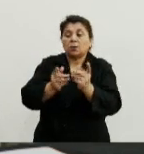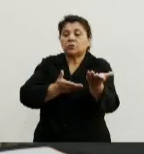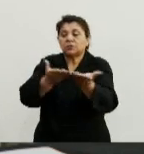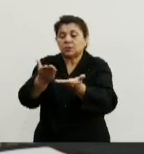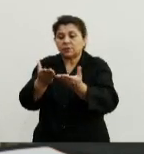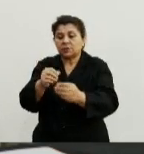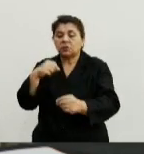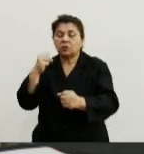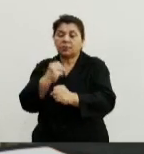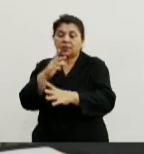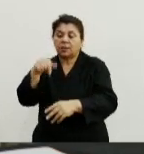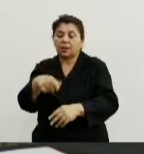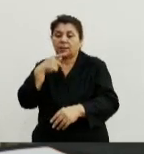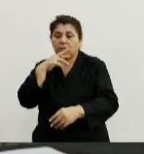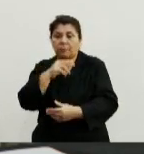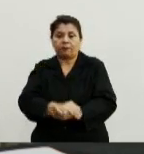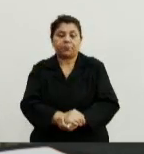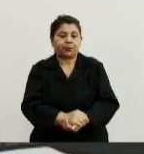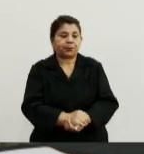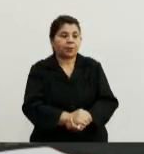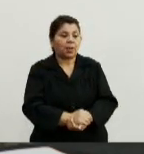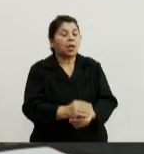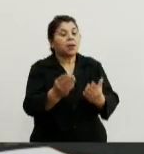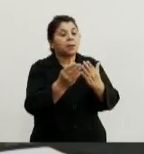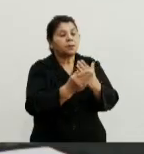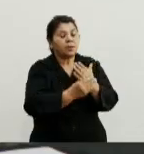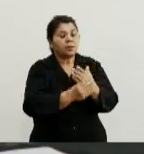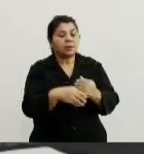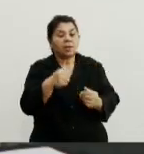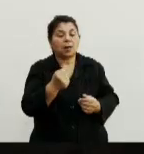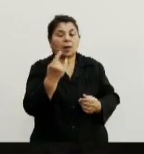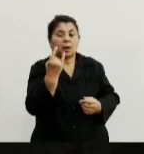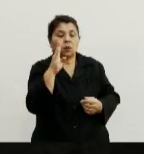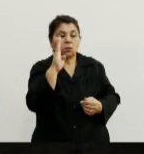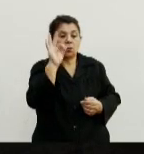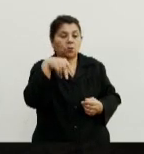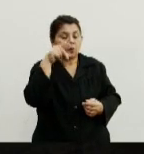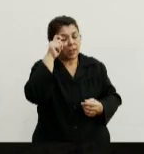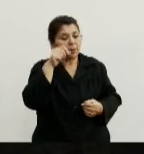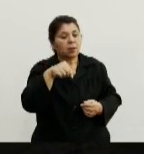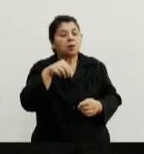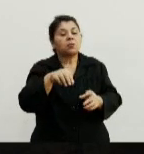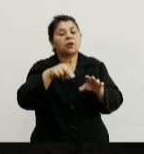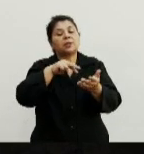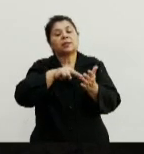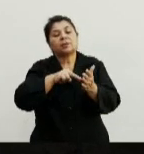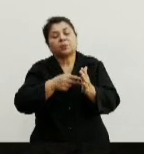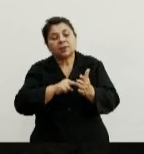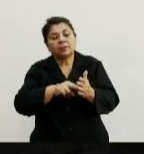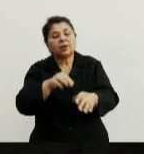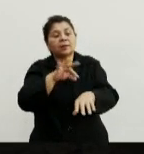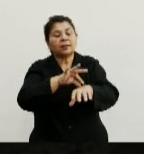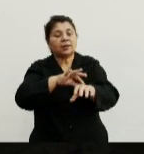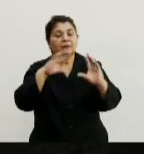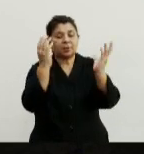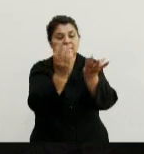movilizarse ministra o boné por la pandemia se ha pensado en cambiar la